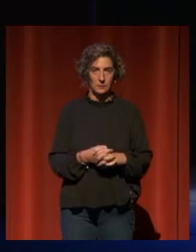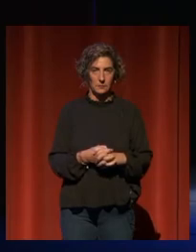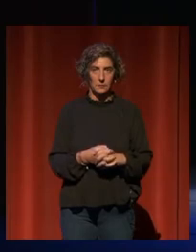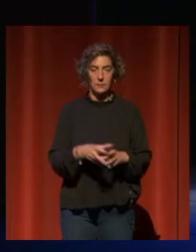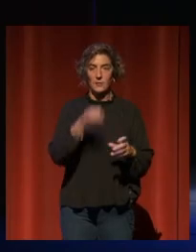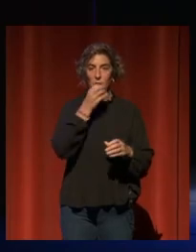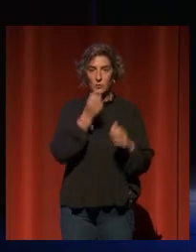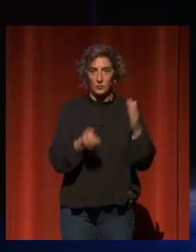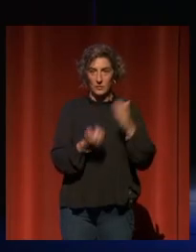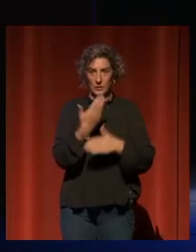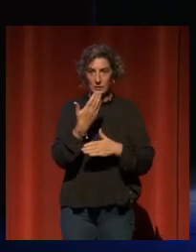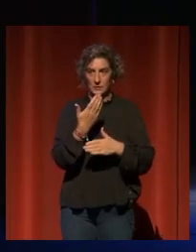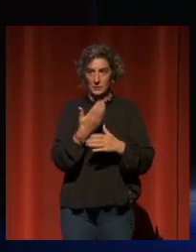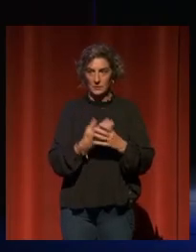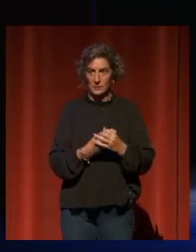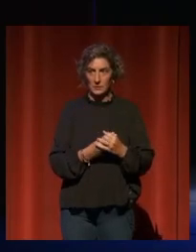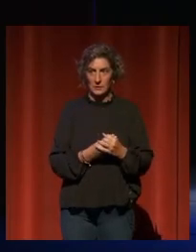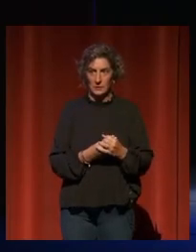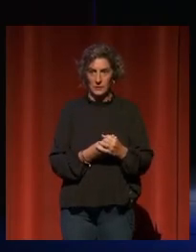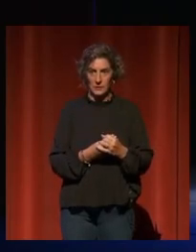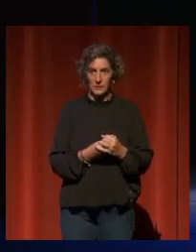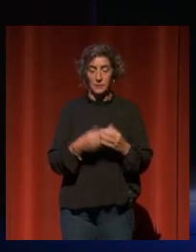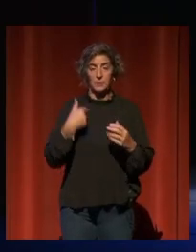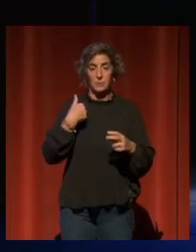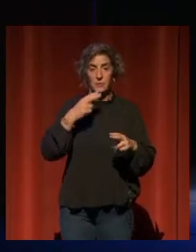Buenos días